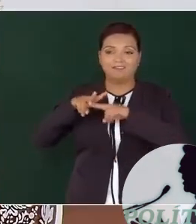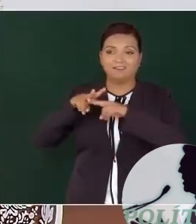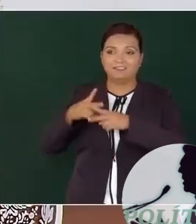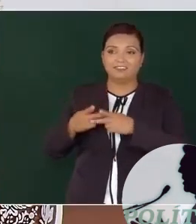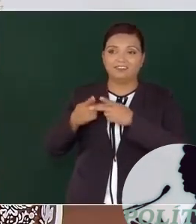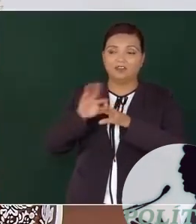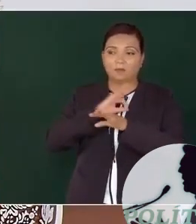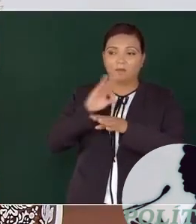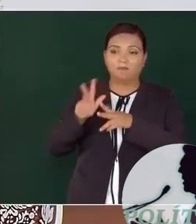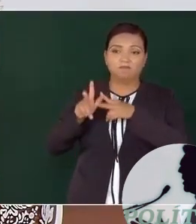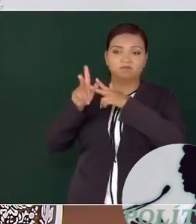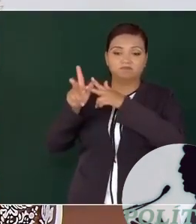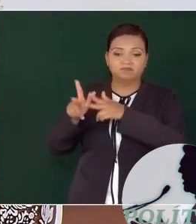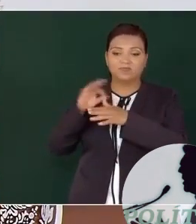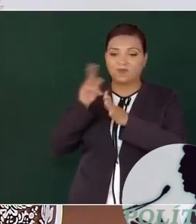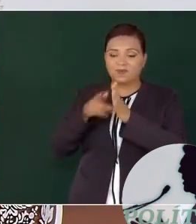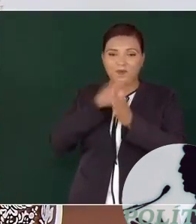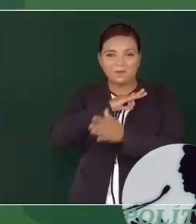y es posible